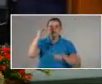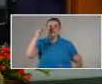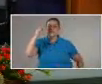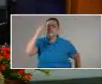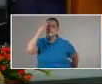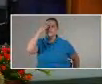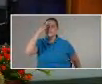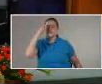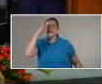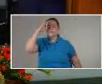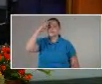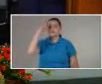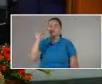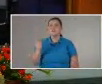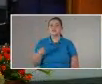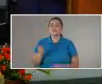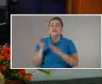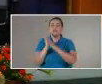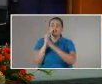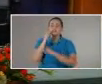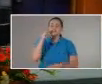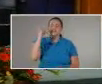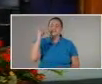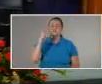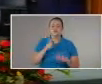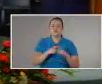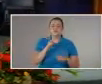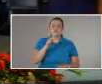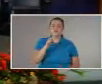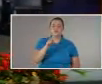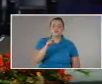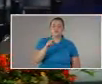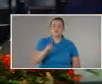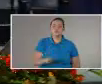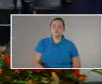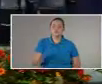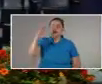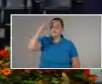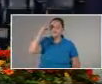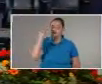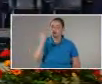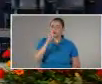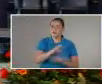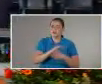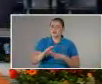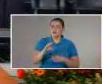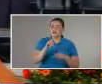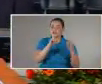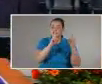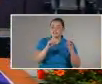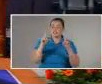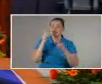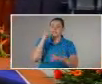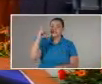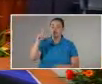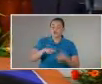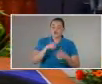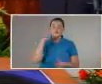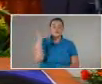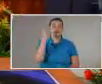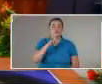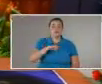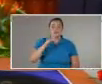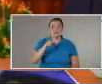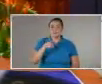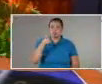¿Sabe por qué alabamos al Señor? Por causa suya, hermano. Porque una cosa es seguir al Señor cuando todo me va bien,